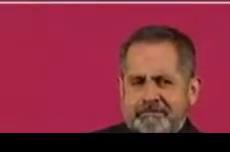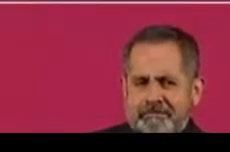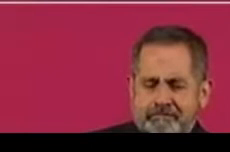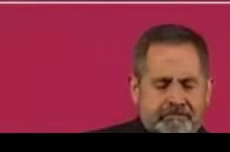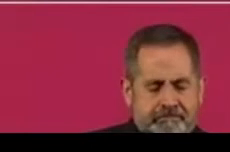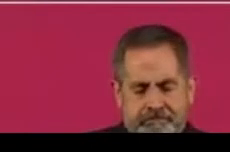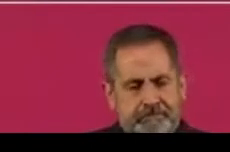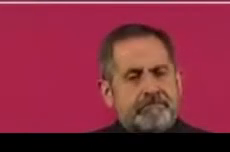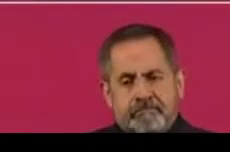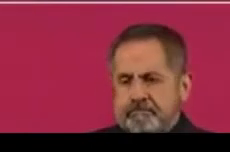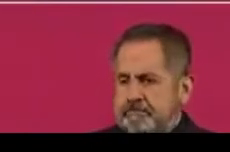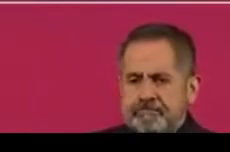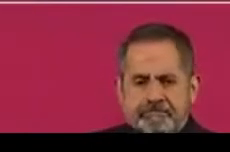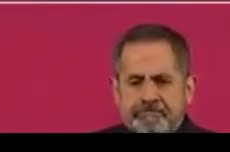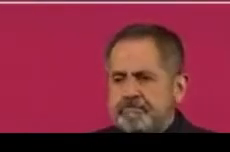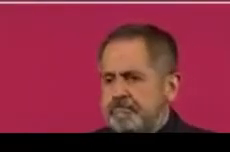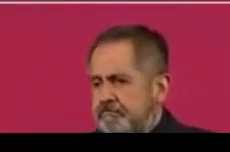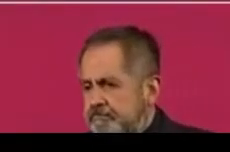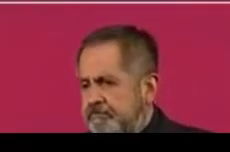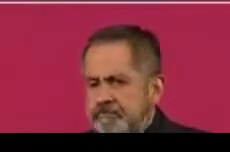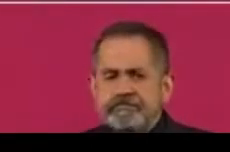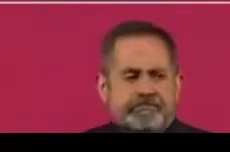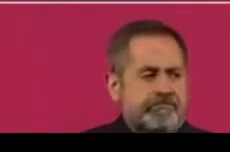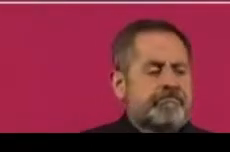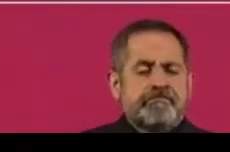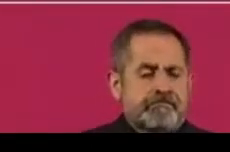seguir actuando,